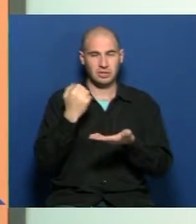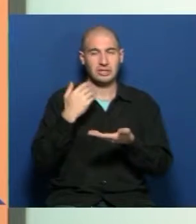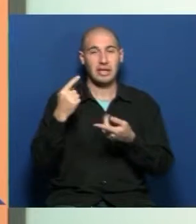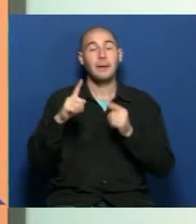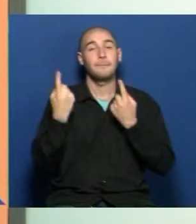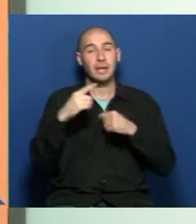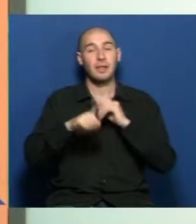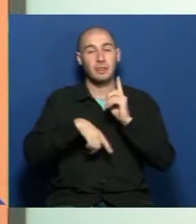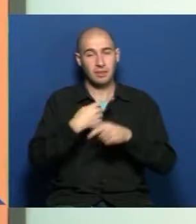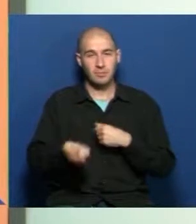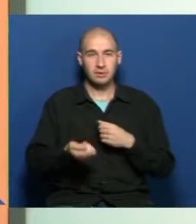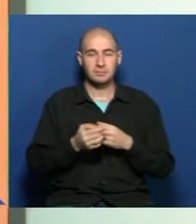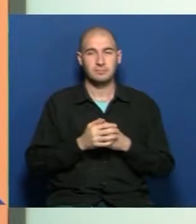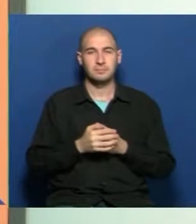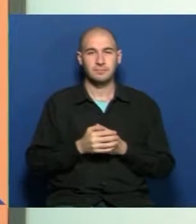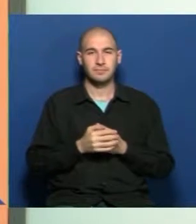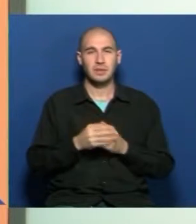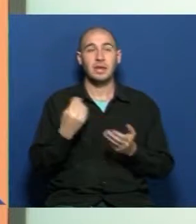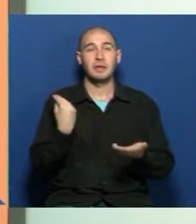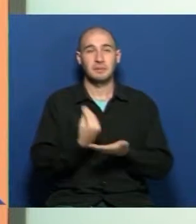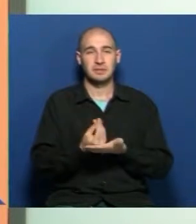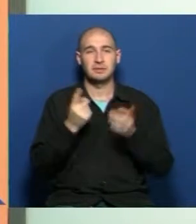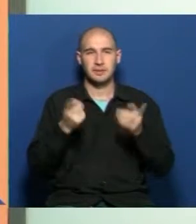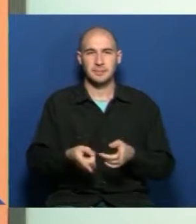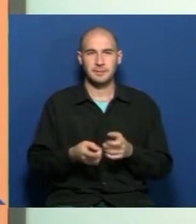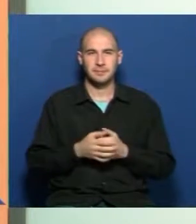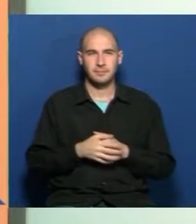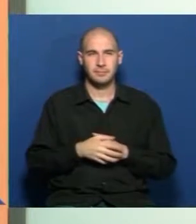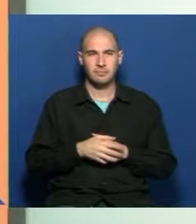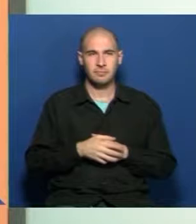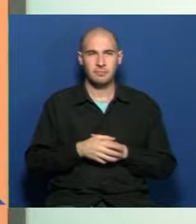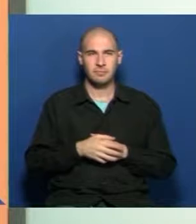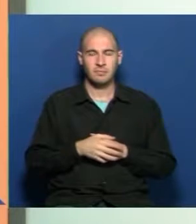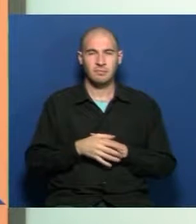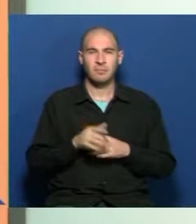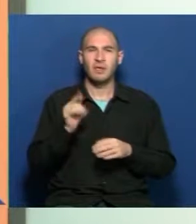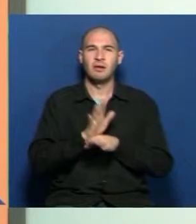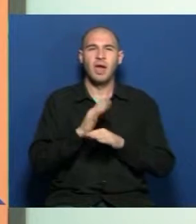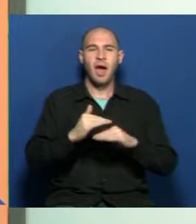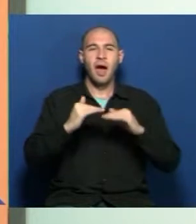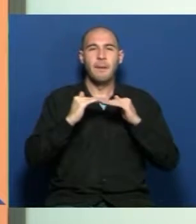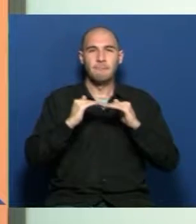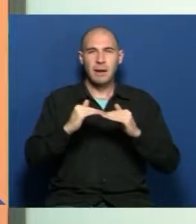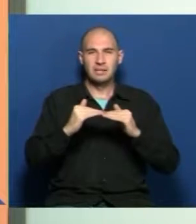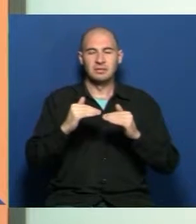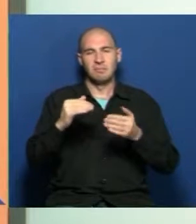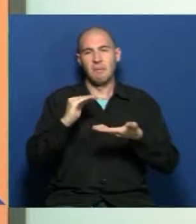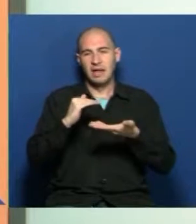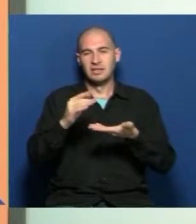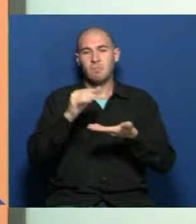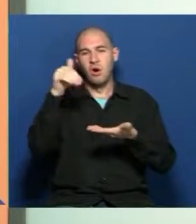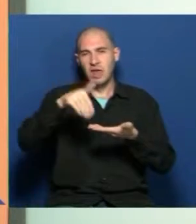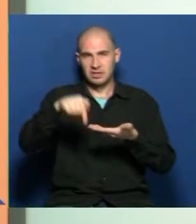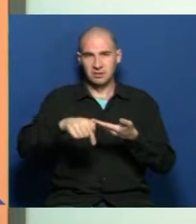pero después está en juego la representatividad que hace a la base de la votación. Claro.